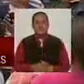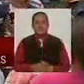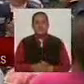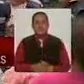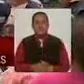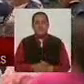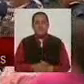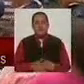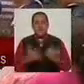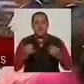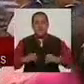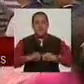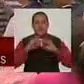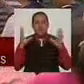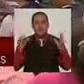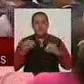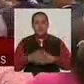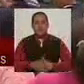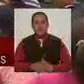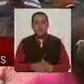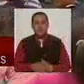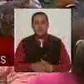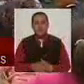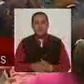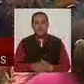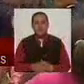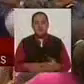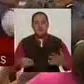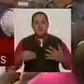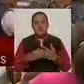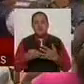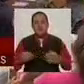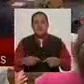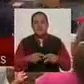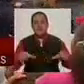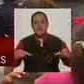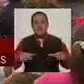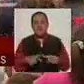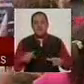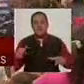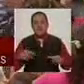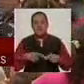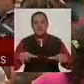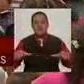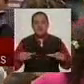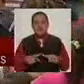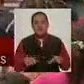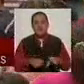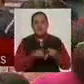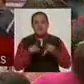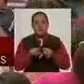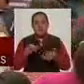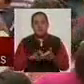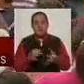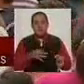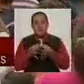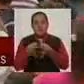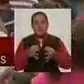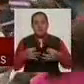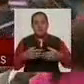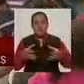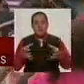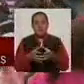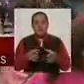El día de hoy la primera dama de la nación se encargará de hacer la entrega de 15